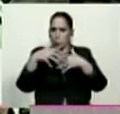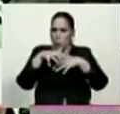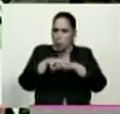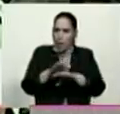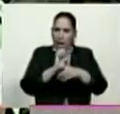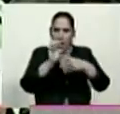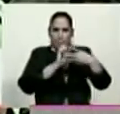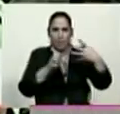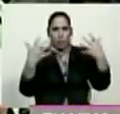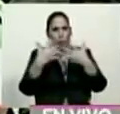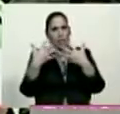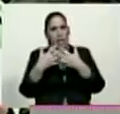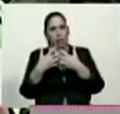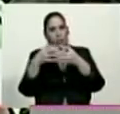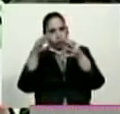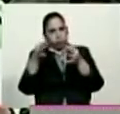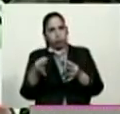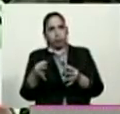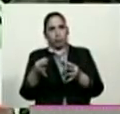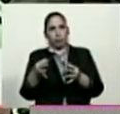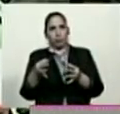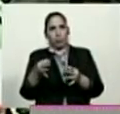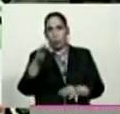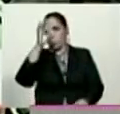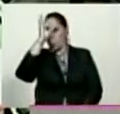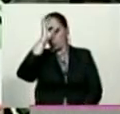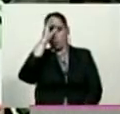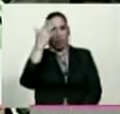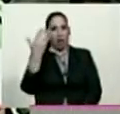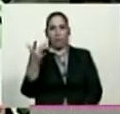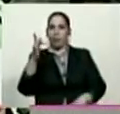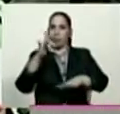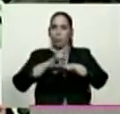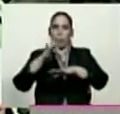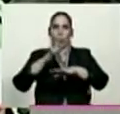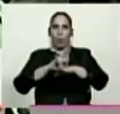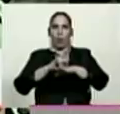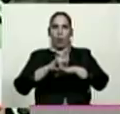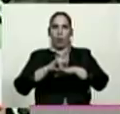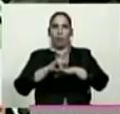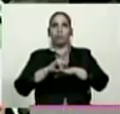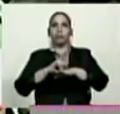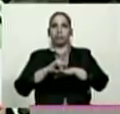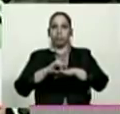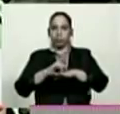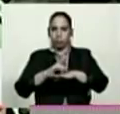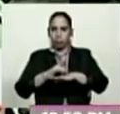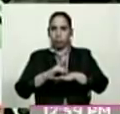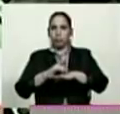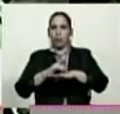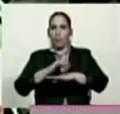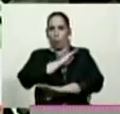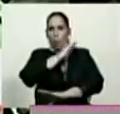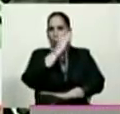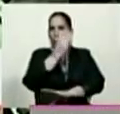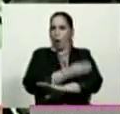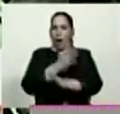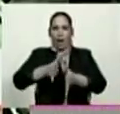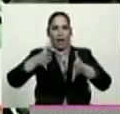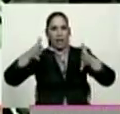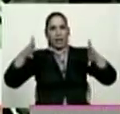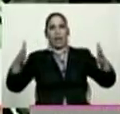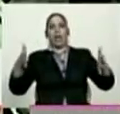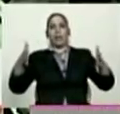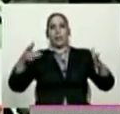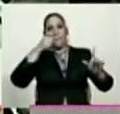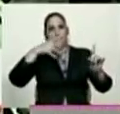guerra clásica, pero no saben que se han topado con la fortaleza más grande que tiene un pueblo, que es su moral y